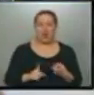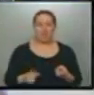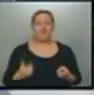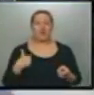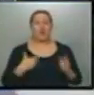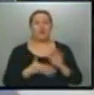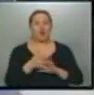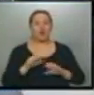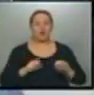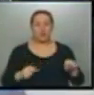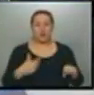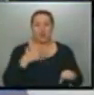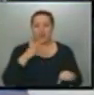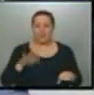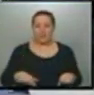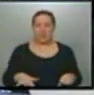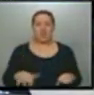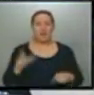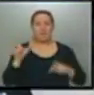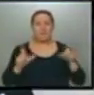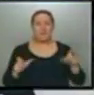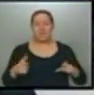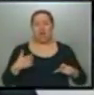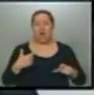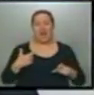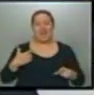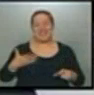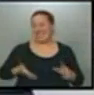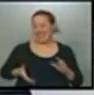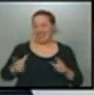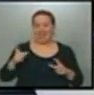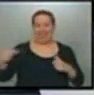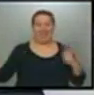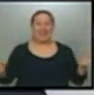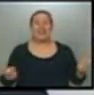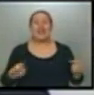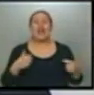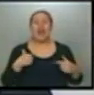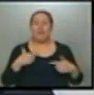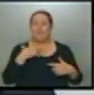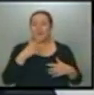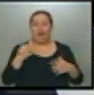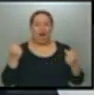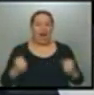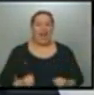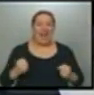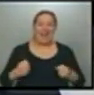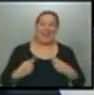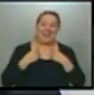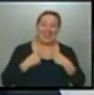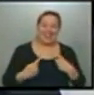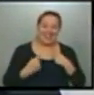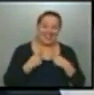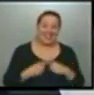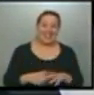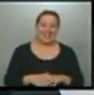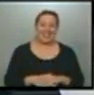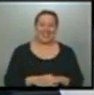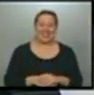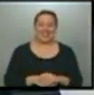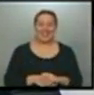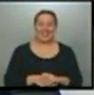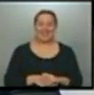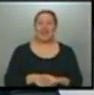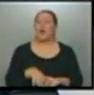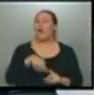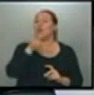supermercado con mi nene más chico, la gente se va de al lado mío porque, salvo que le compre lo que quiere, es un escándalo. Che, ¿podés poner ese tweet